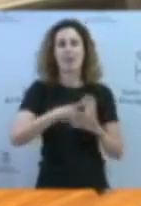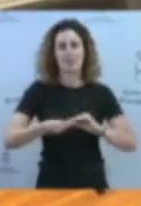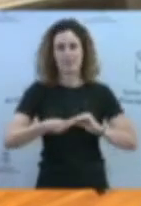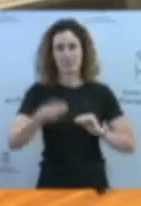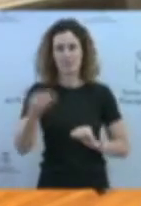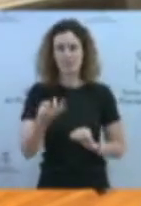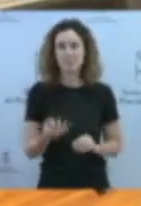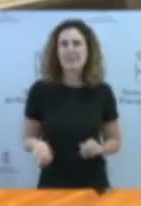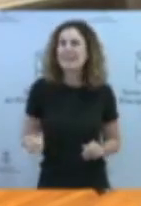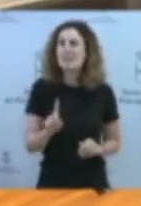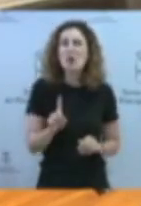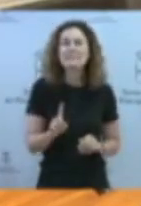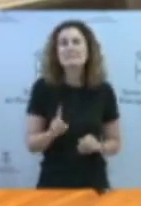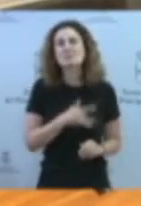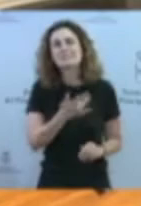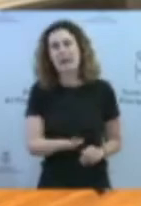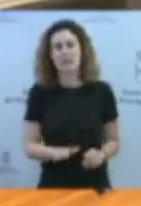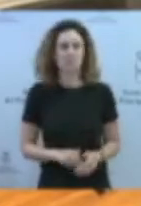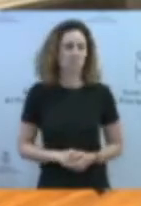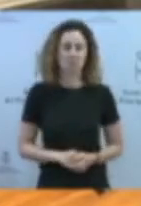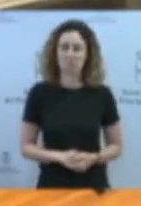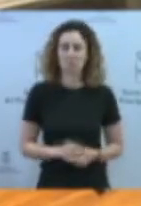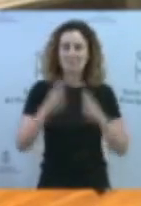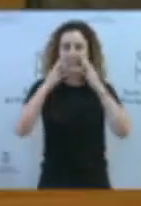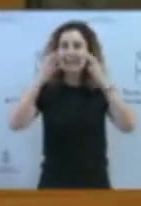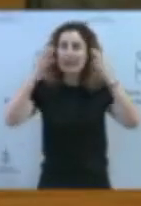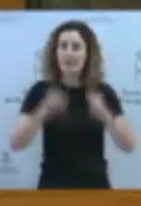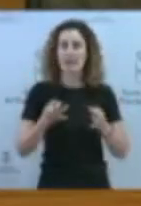creo que es la realista, aunque puede ser que haya otras más realistas que esta que yo estoy contestando.